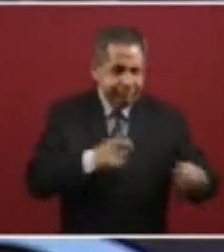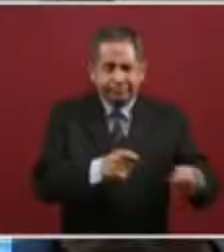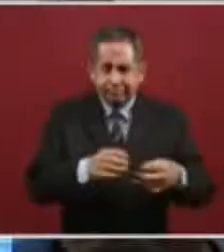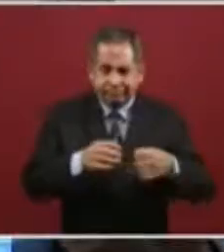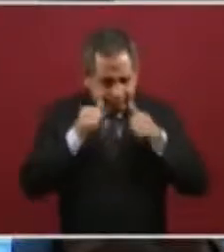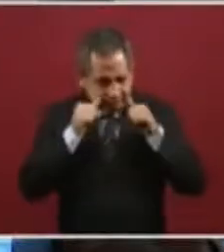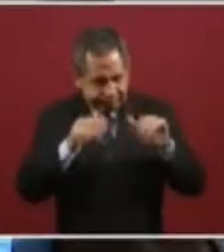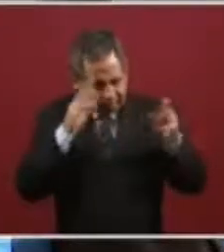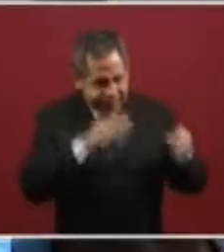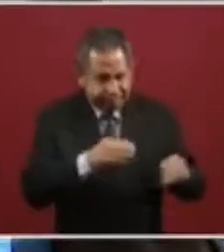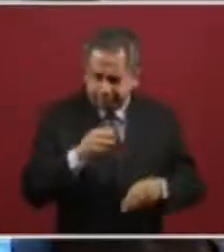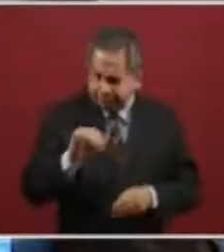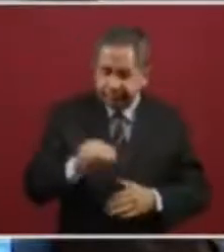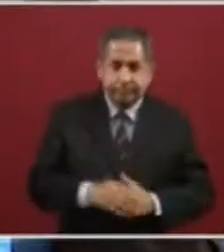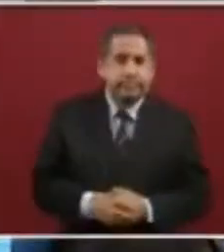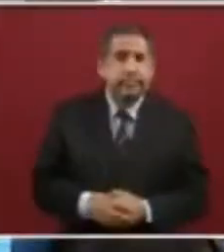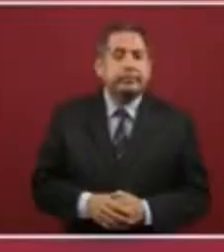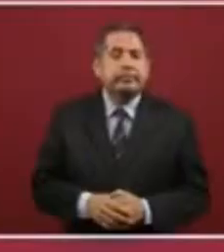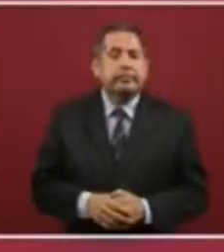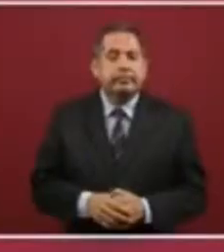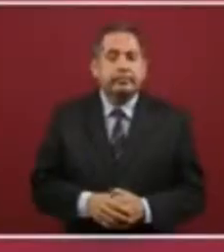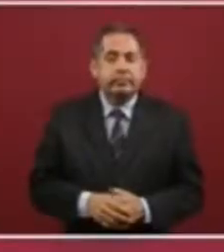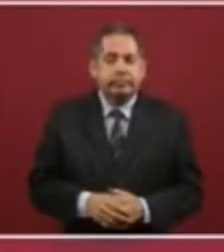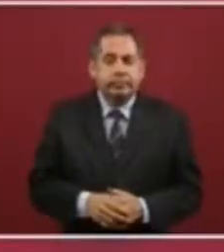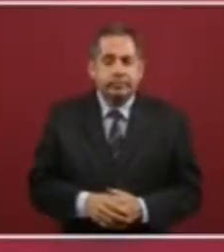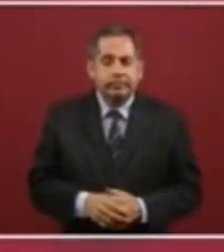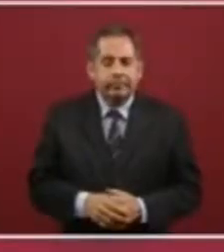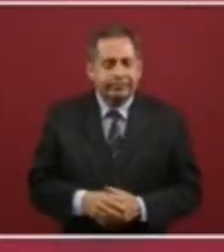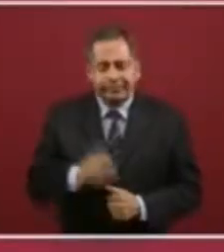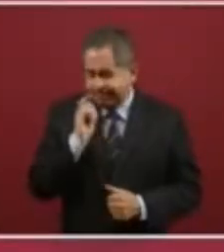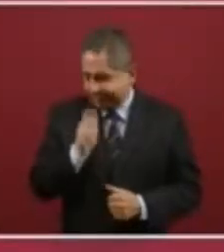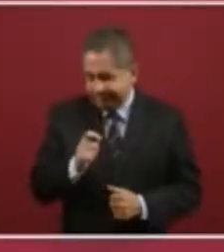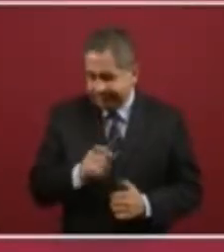prioritarios? Es que todo es